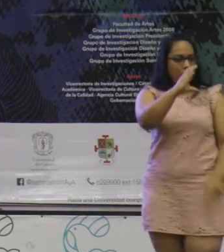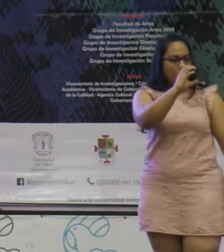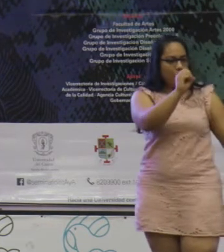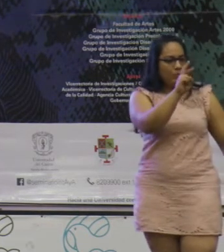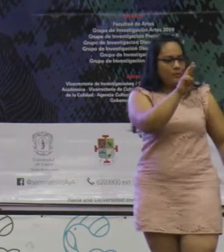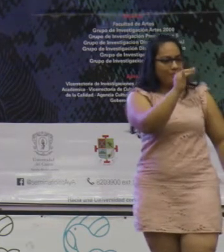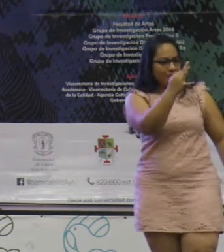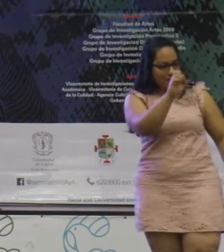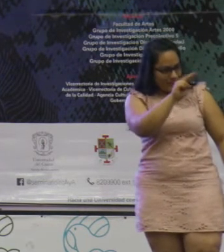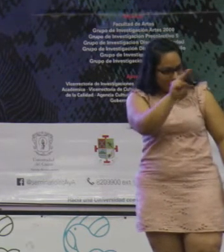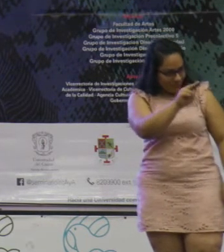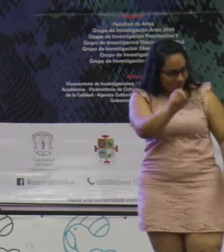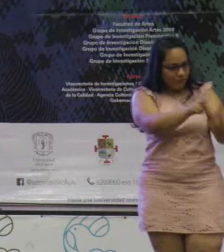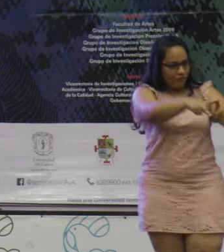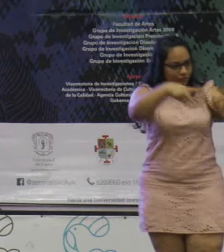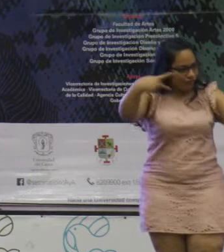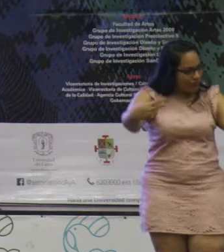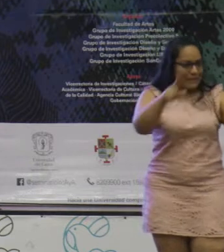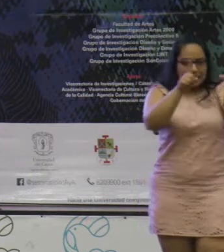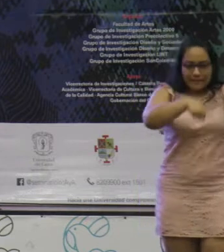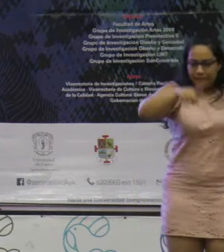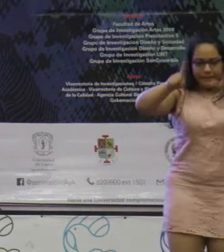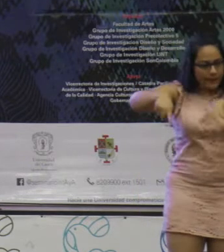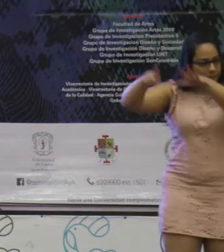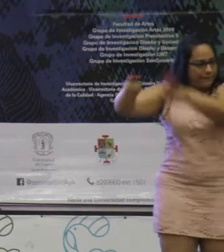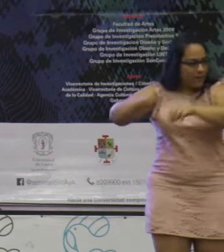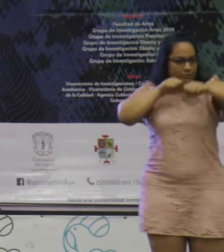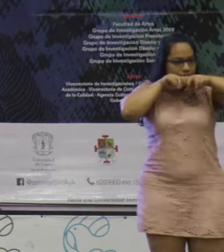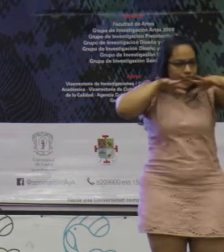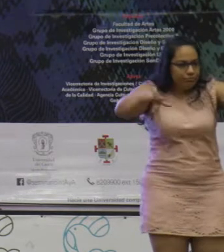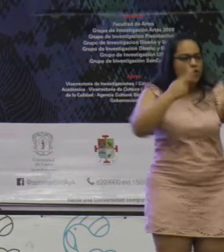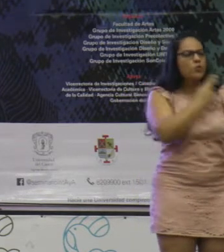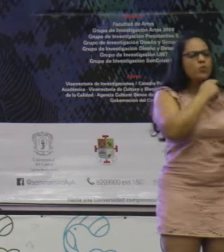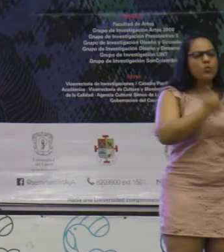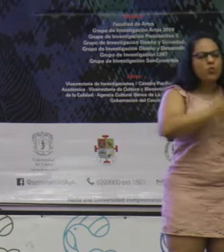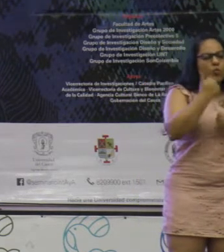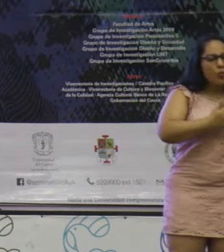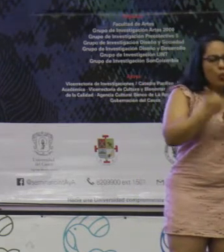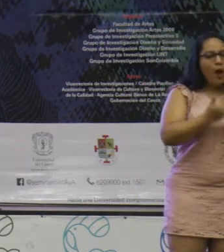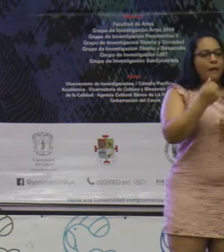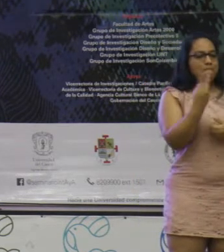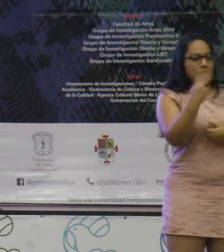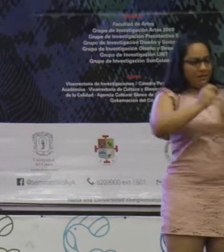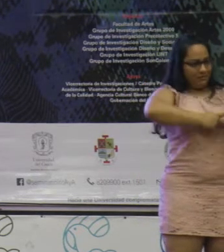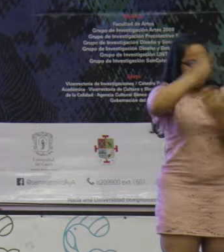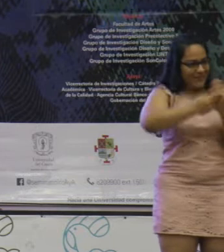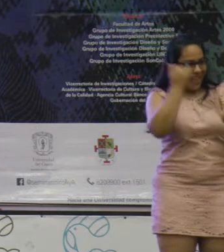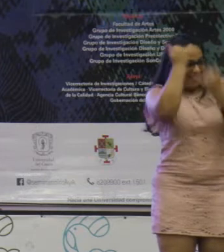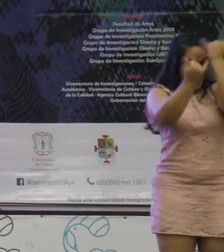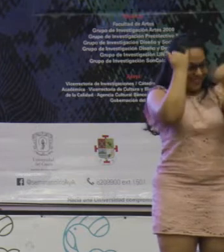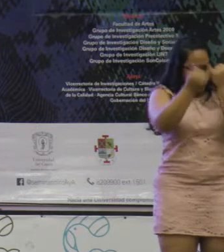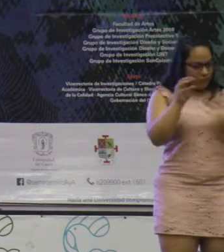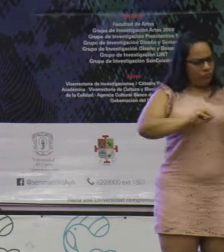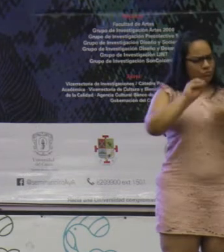periódico que publicamos semestralmente, en el que el compromiso con los chicos es montarnos en 20 proyectos, nos inventamos el